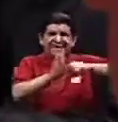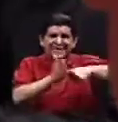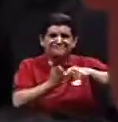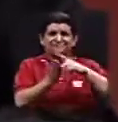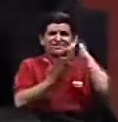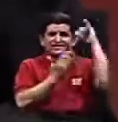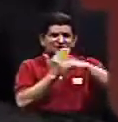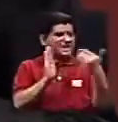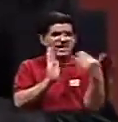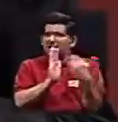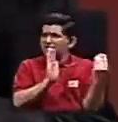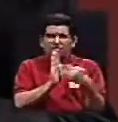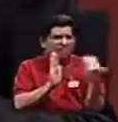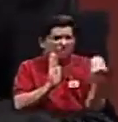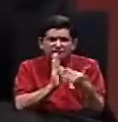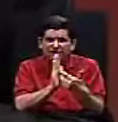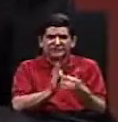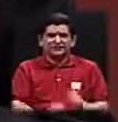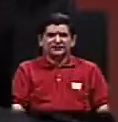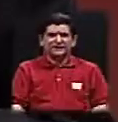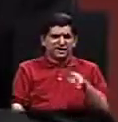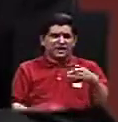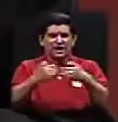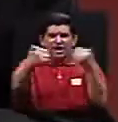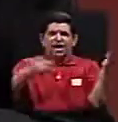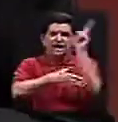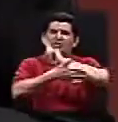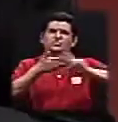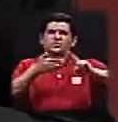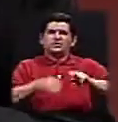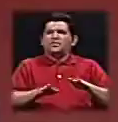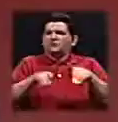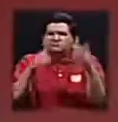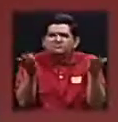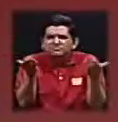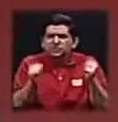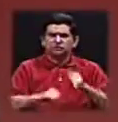proyecto no es lesivo a la autonomía universitaria?